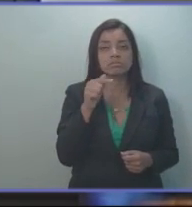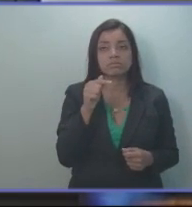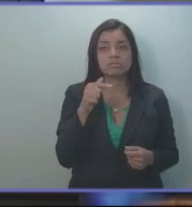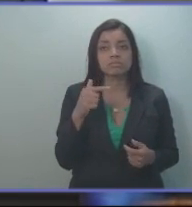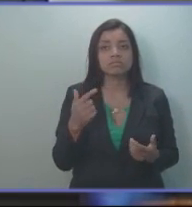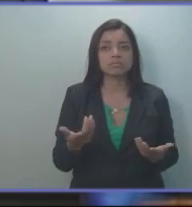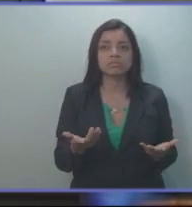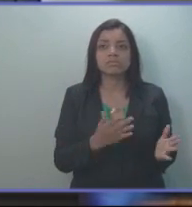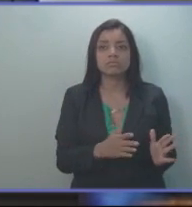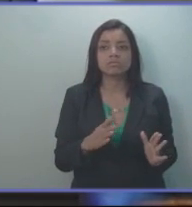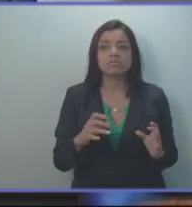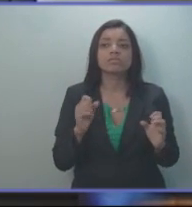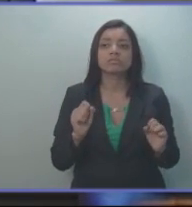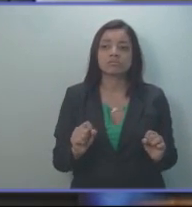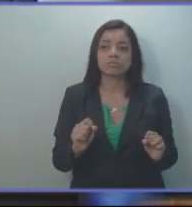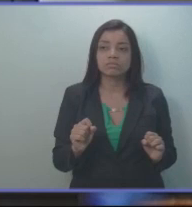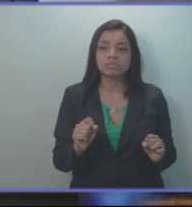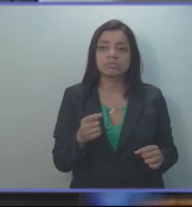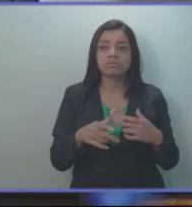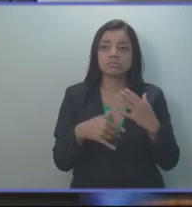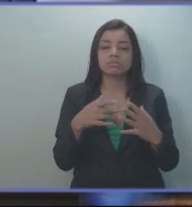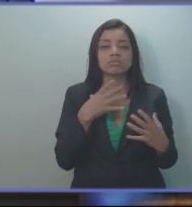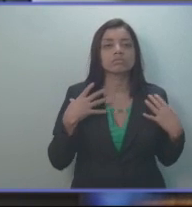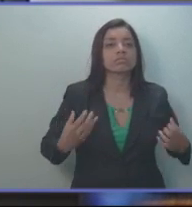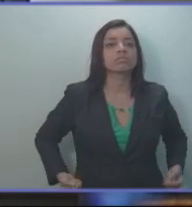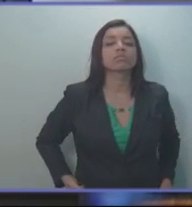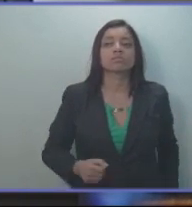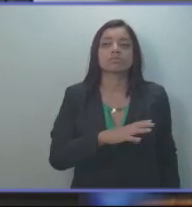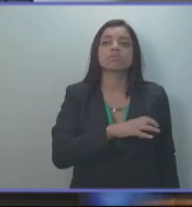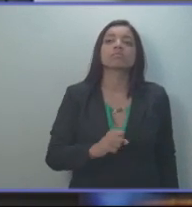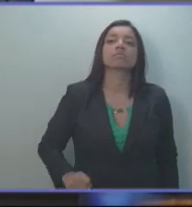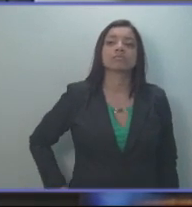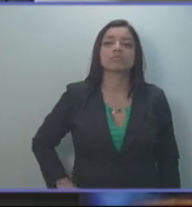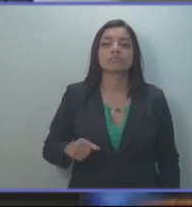lugar. El Estado salvadoreño ha hecho una inversión importantísima,